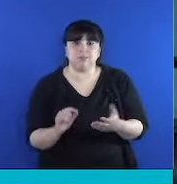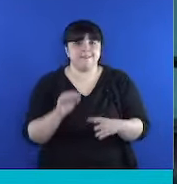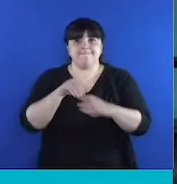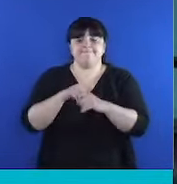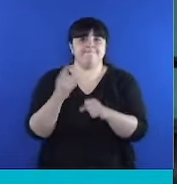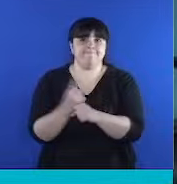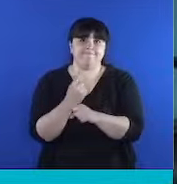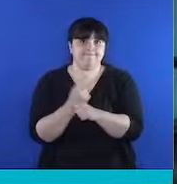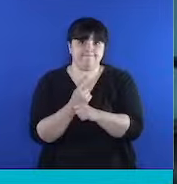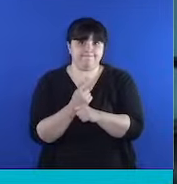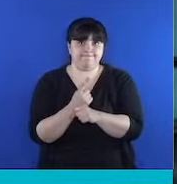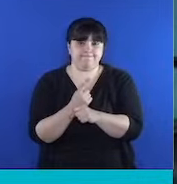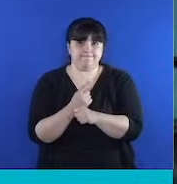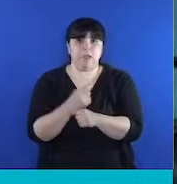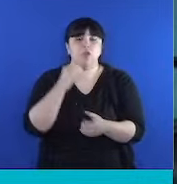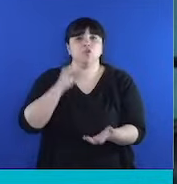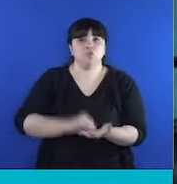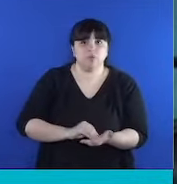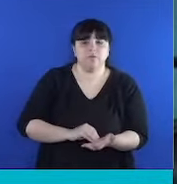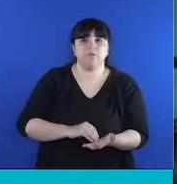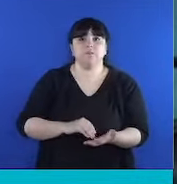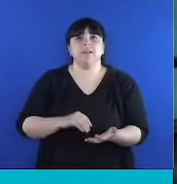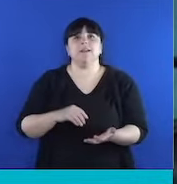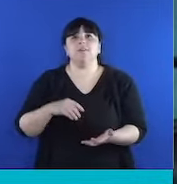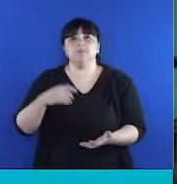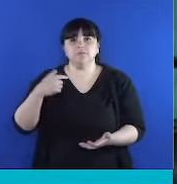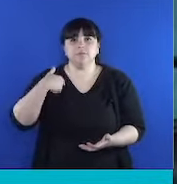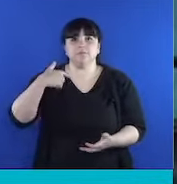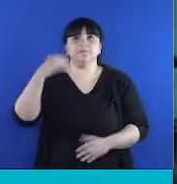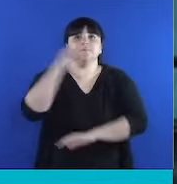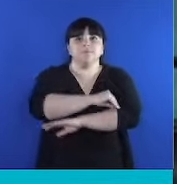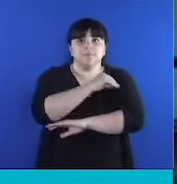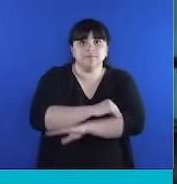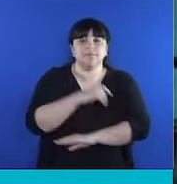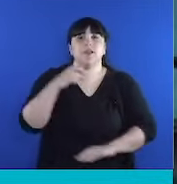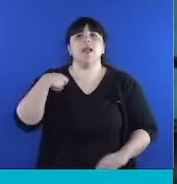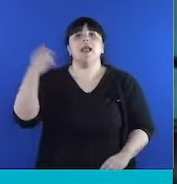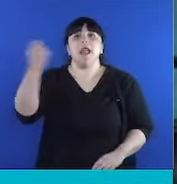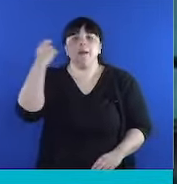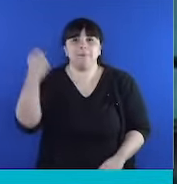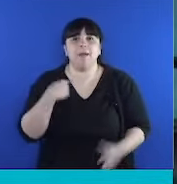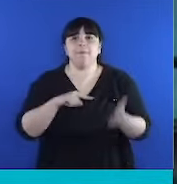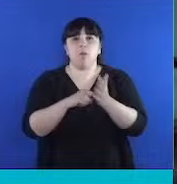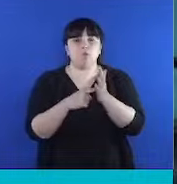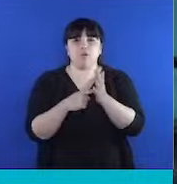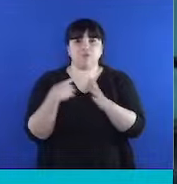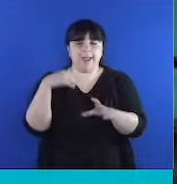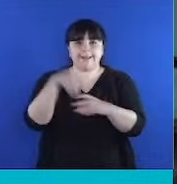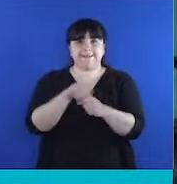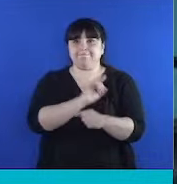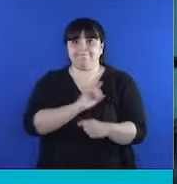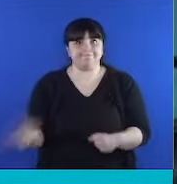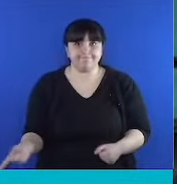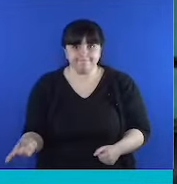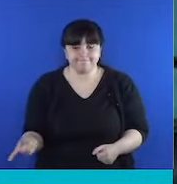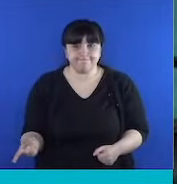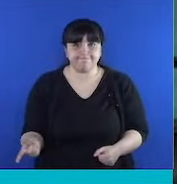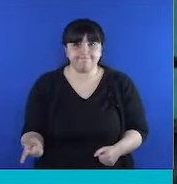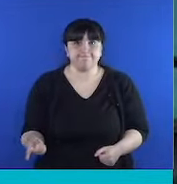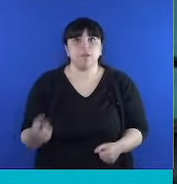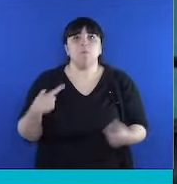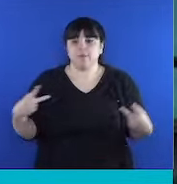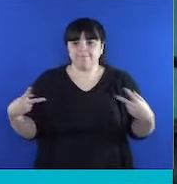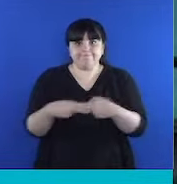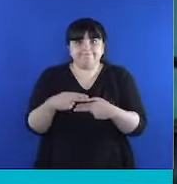participar. Chubut, Santa Cruz, Neuquén, La Pampa y Buenos Aires tampoco van a participar en virtud de los